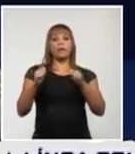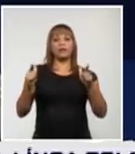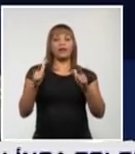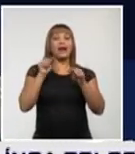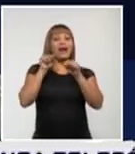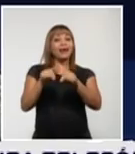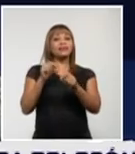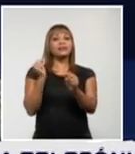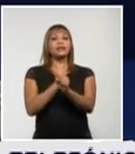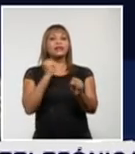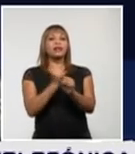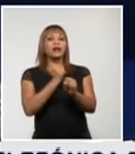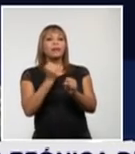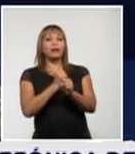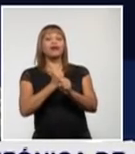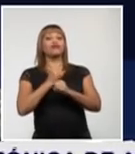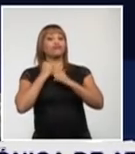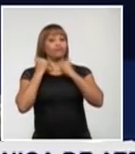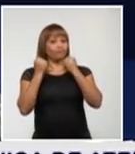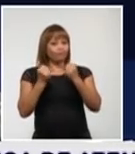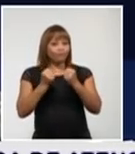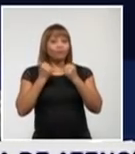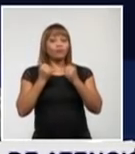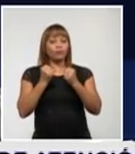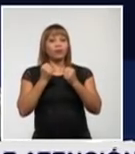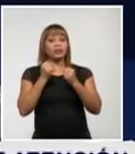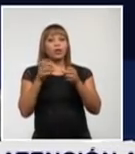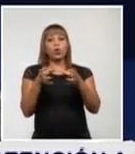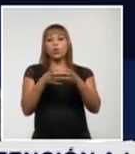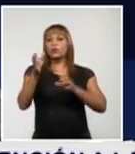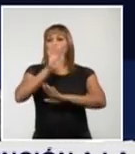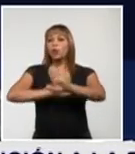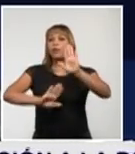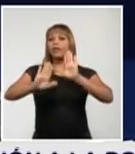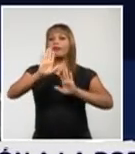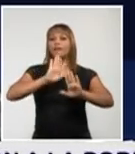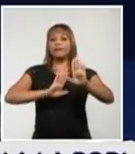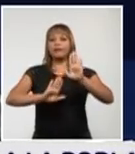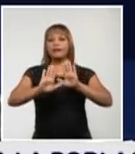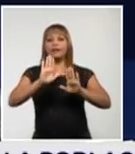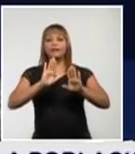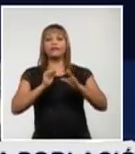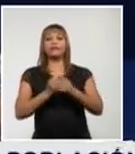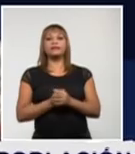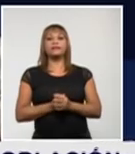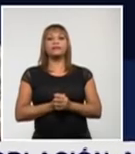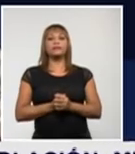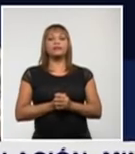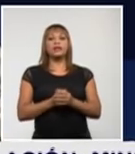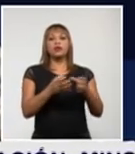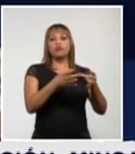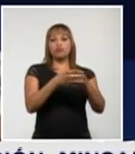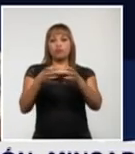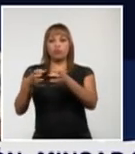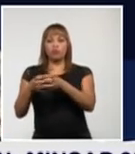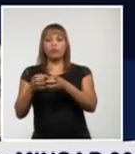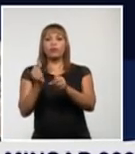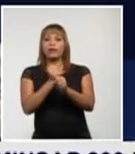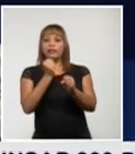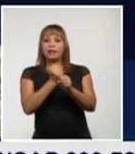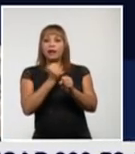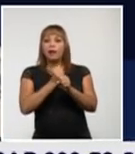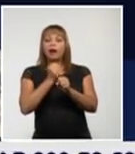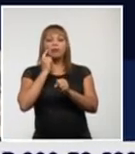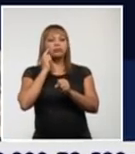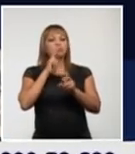trabaja fuertemente sus consejos de defensa, se hacen un grupo de acciones y estamos